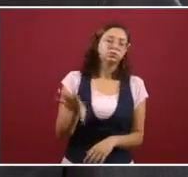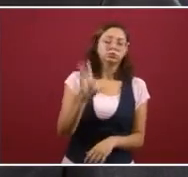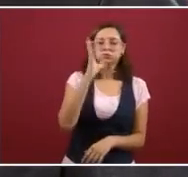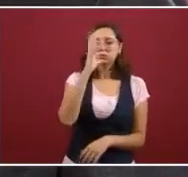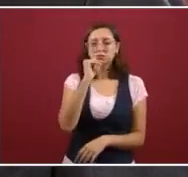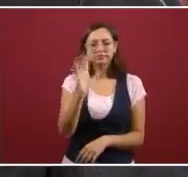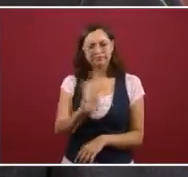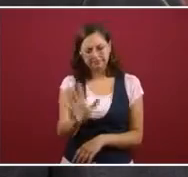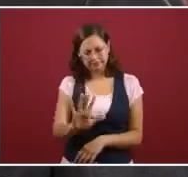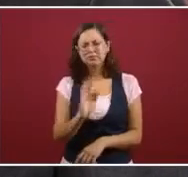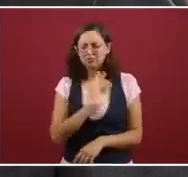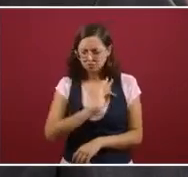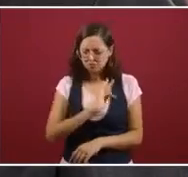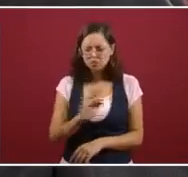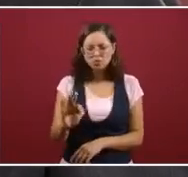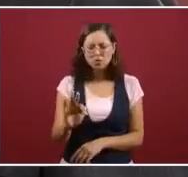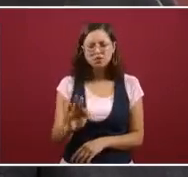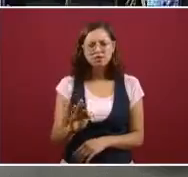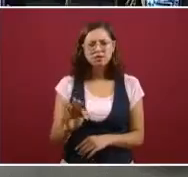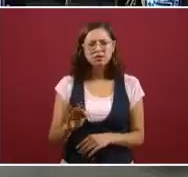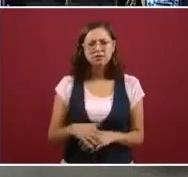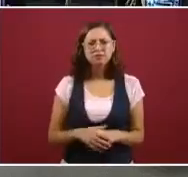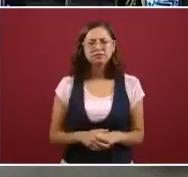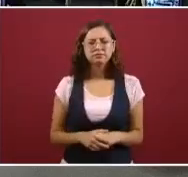Desde luego,